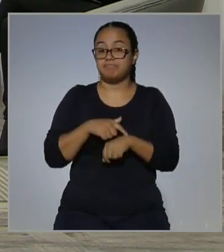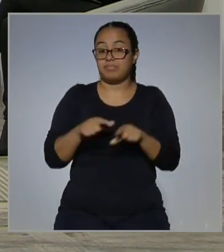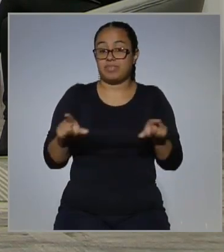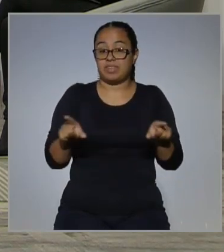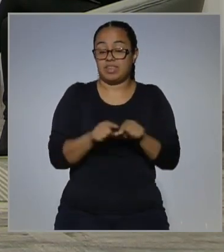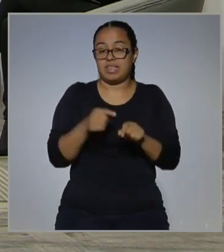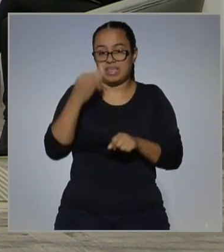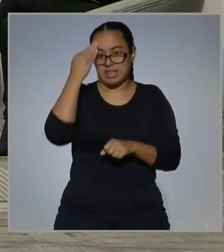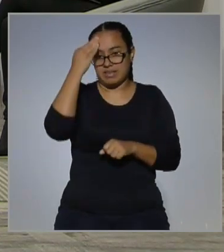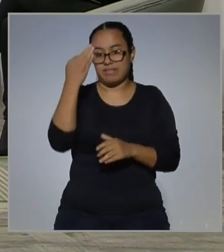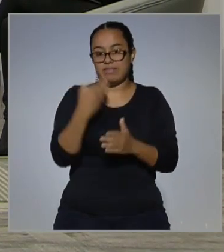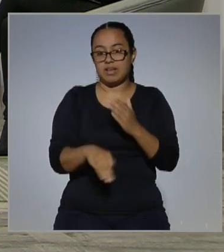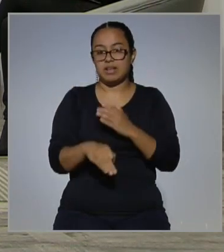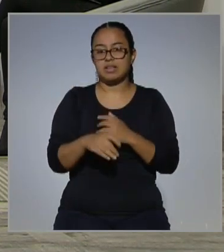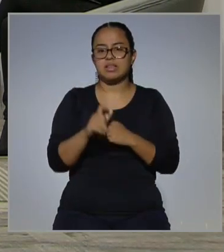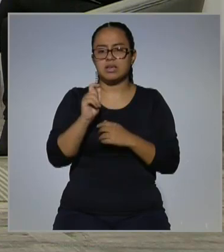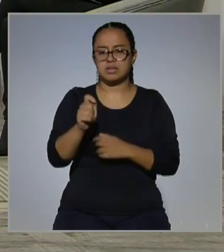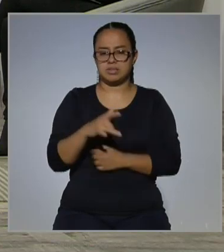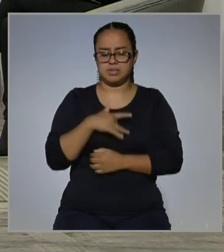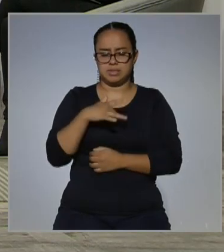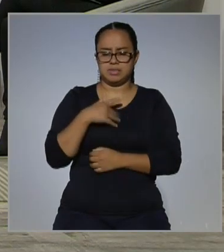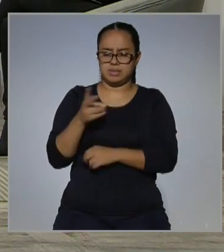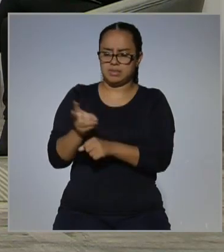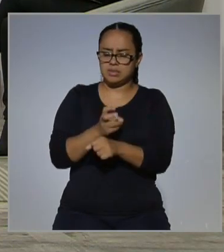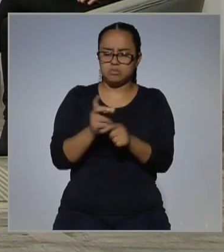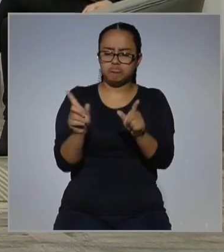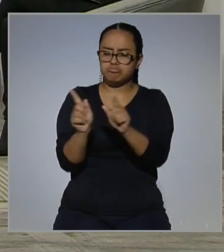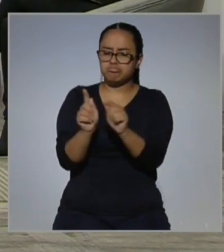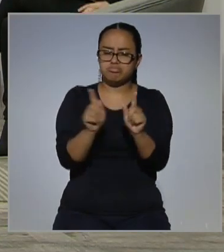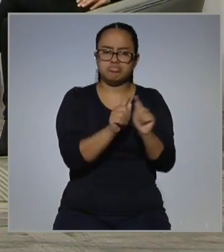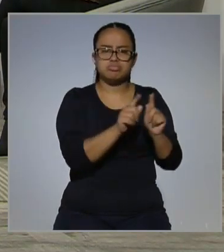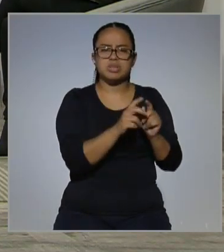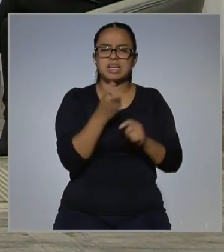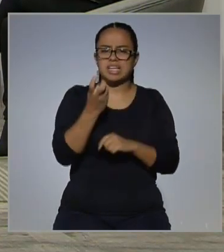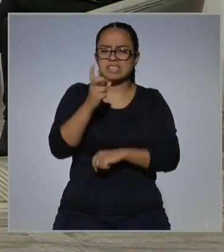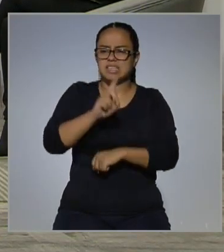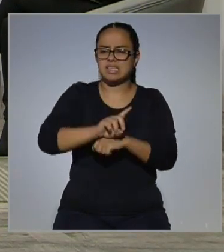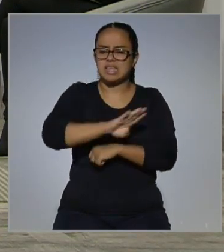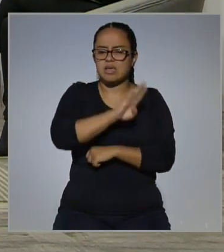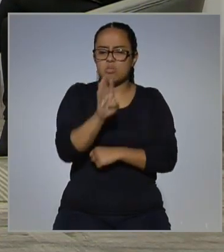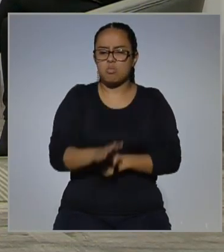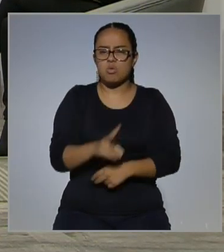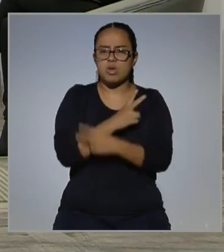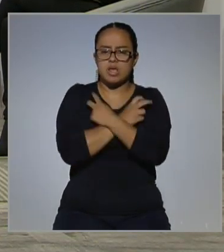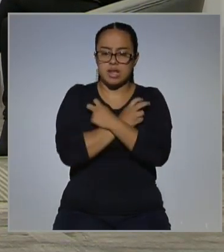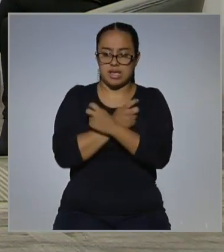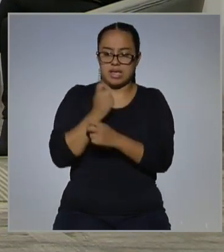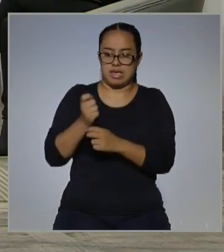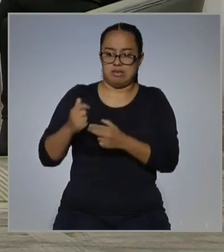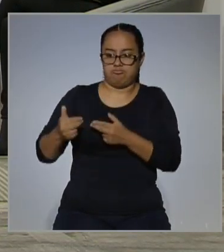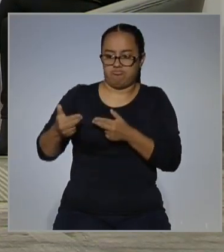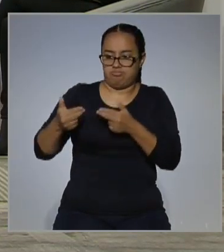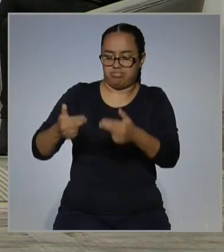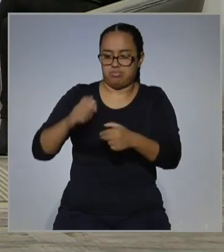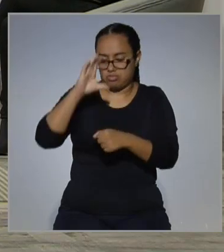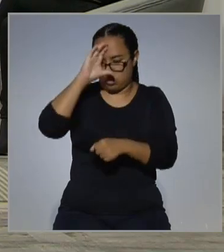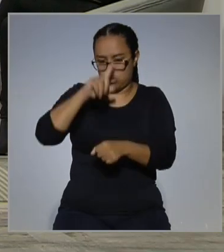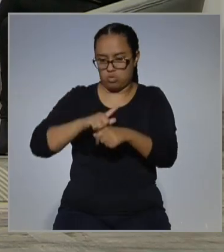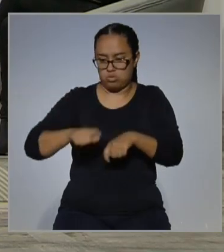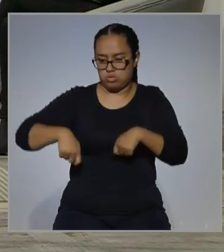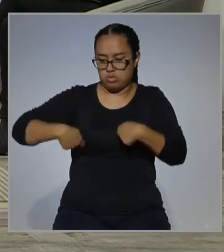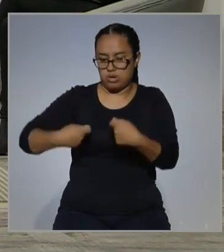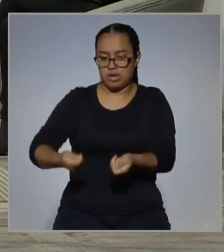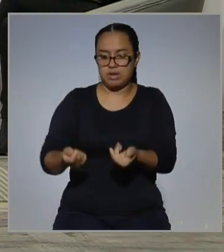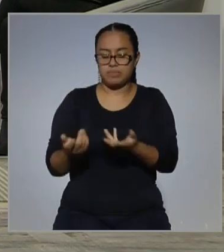para cerrar el programa con una reflexión de nuestros invitados acerca del Día de Muertos, la herencia cultural. Iniciaremos